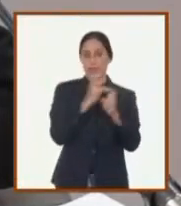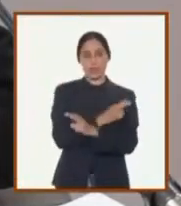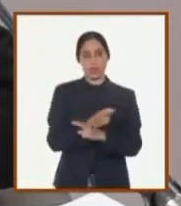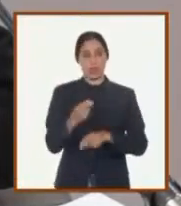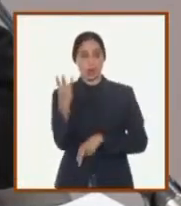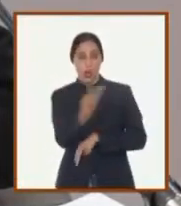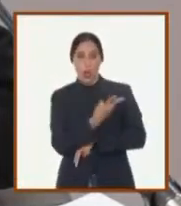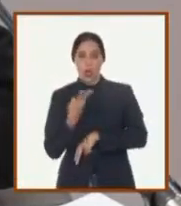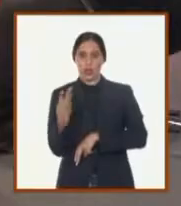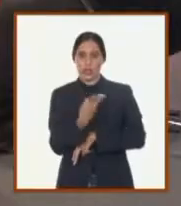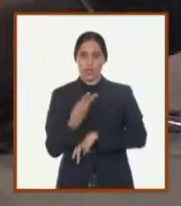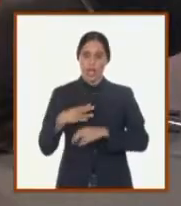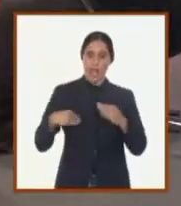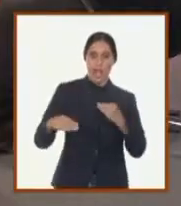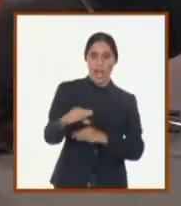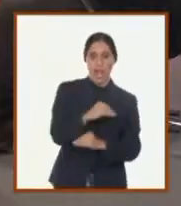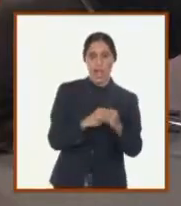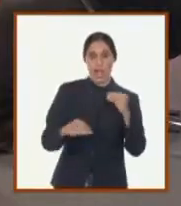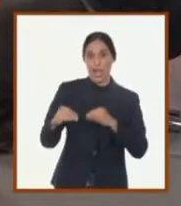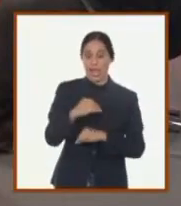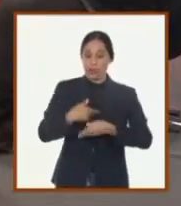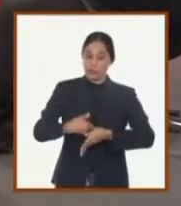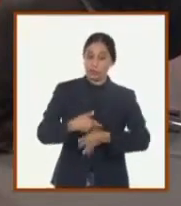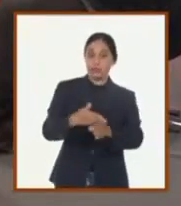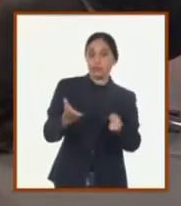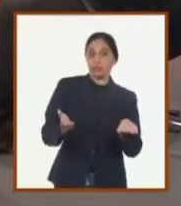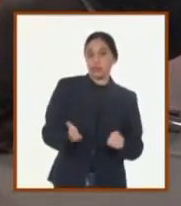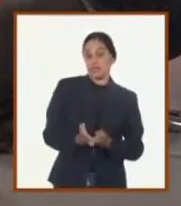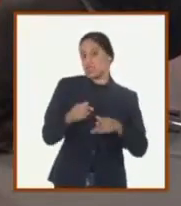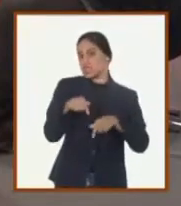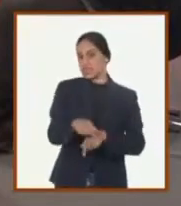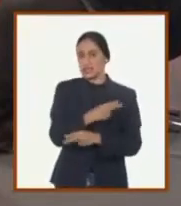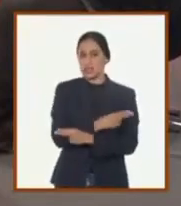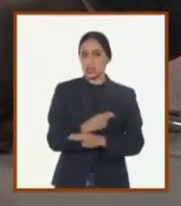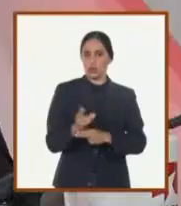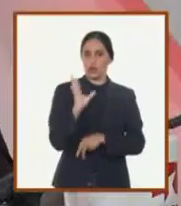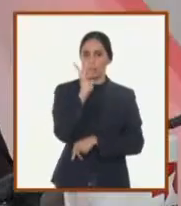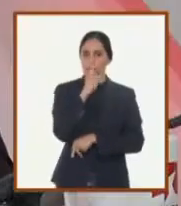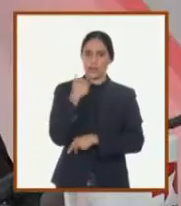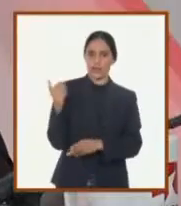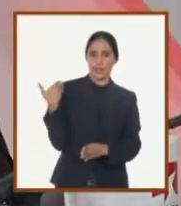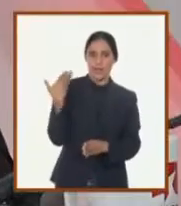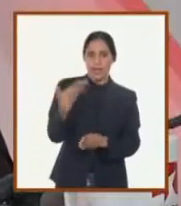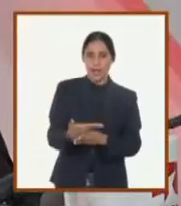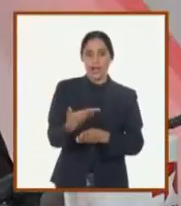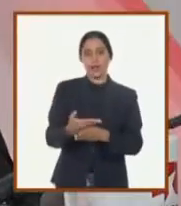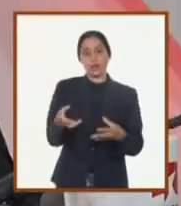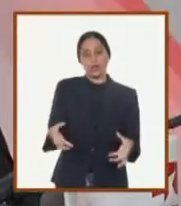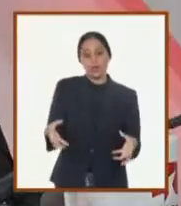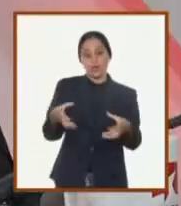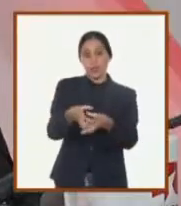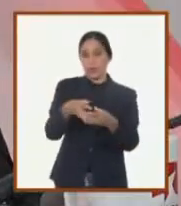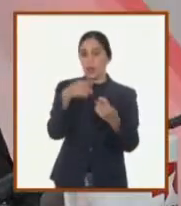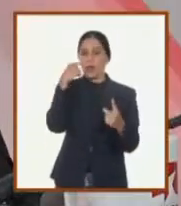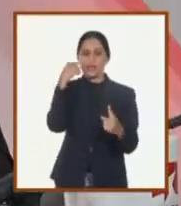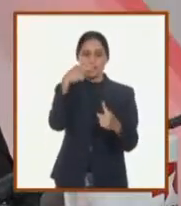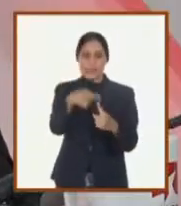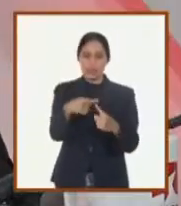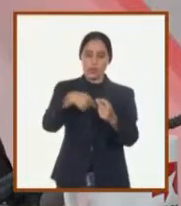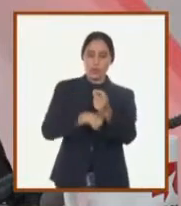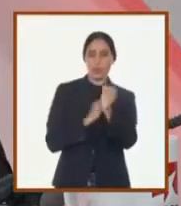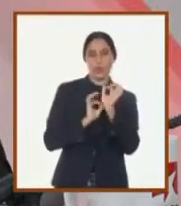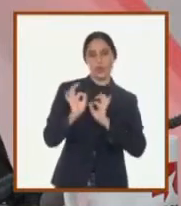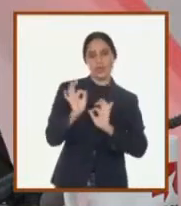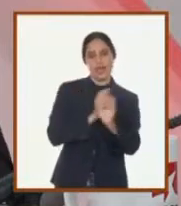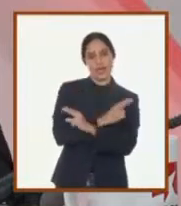tres pues estaremos hablando de esta bonita historia de un colectivo que se dedica precisamente a preservar la historia